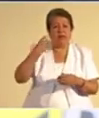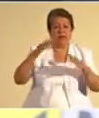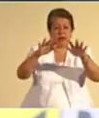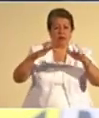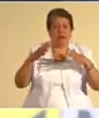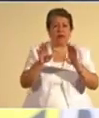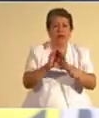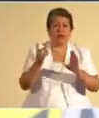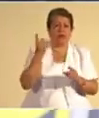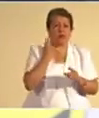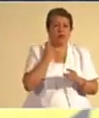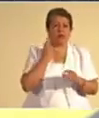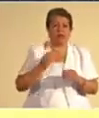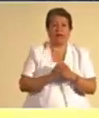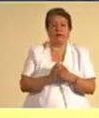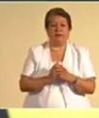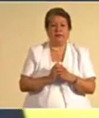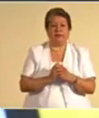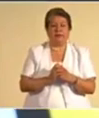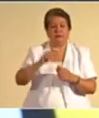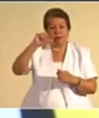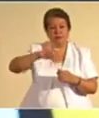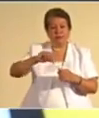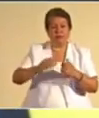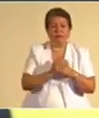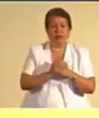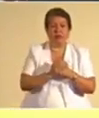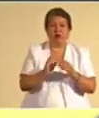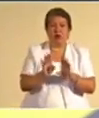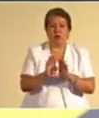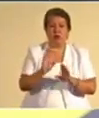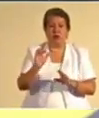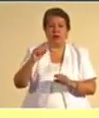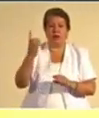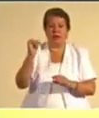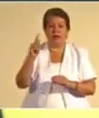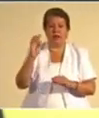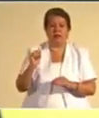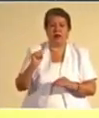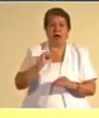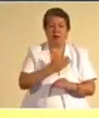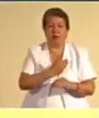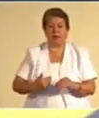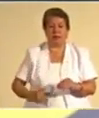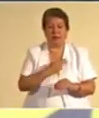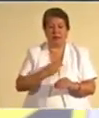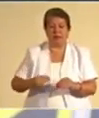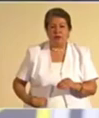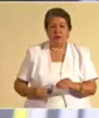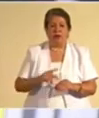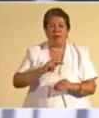como diputado local. Hoy, como candidato a presidente municipal,